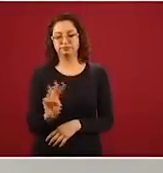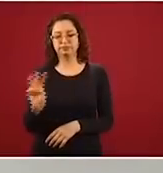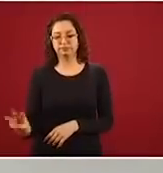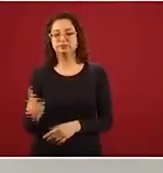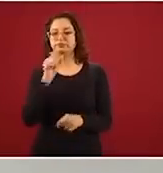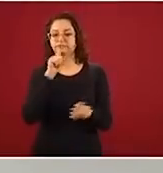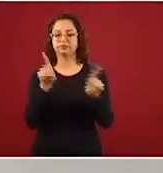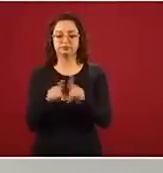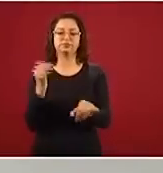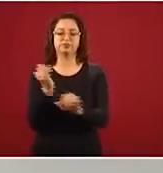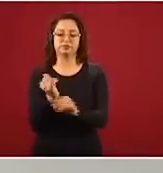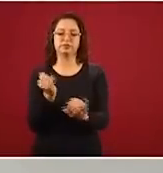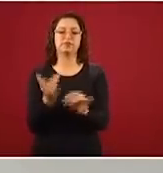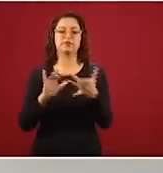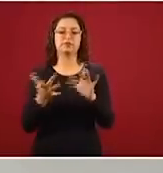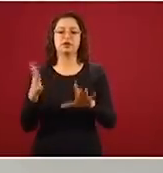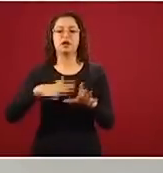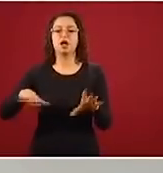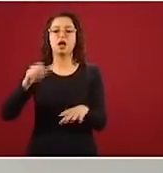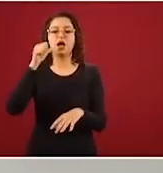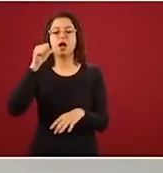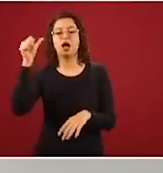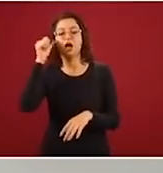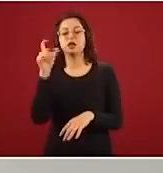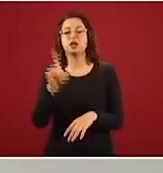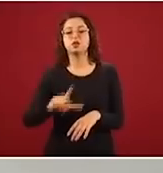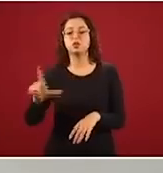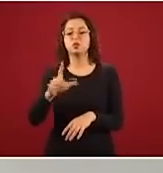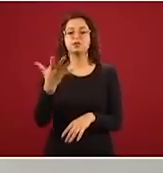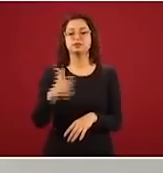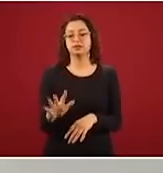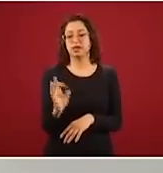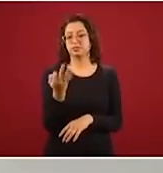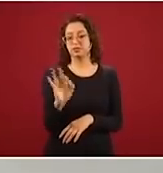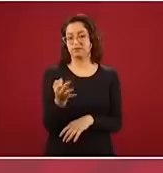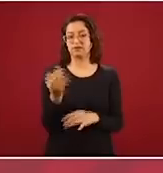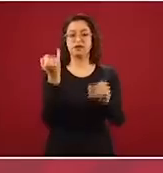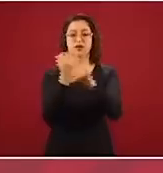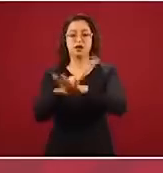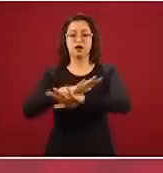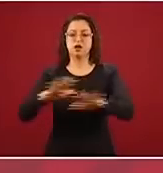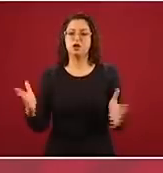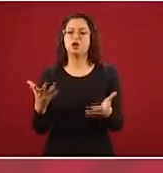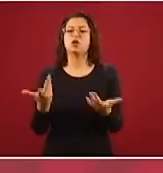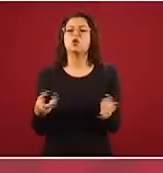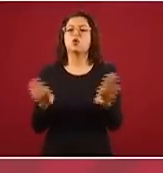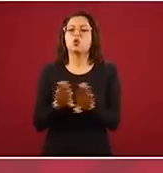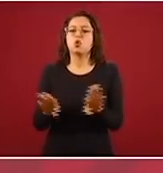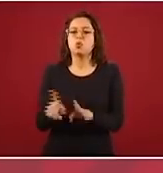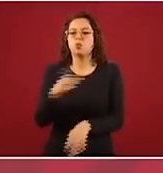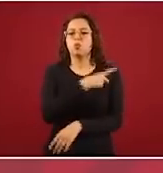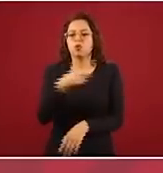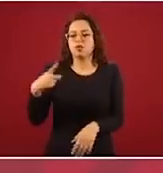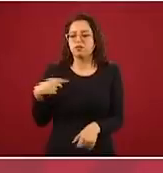Ayer, lunes 10 de febrero, publicamos los lineamientos de manejo clínico, de